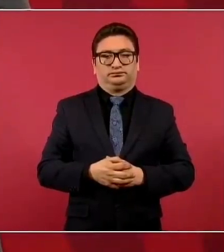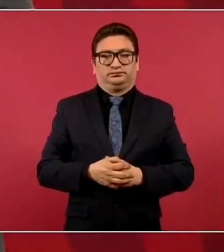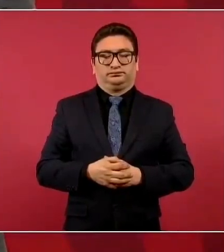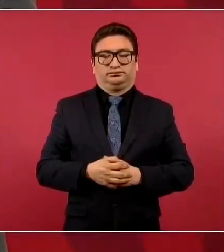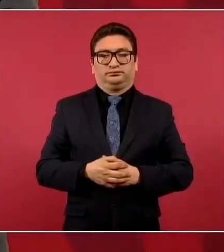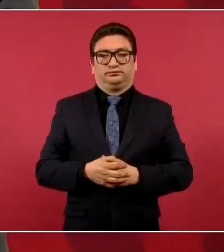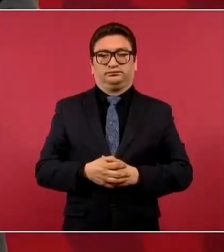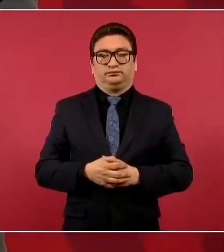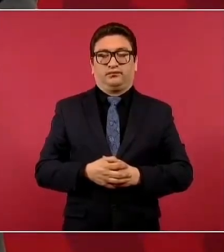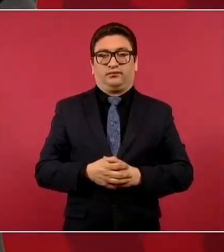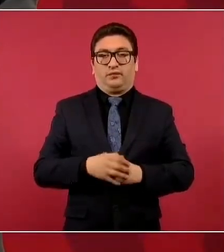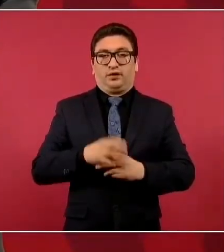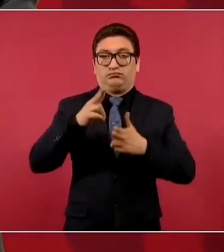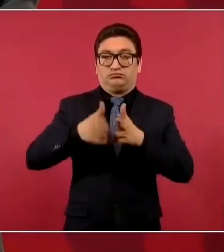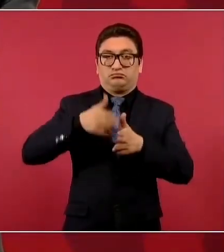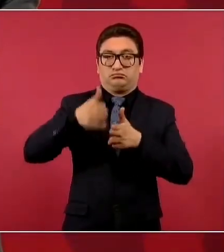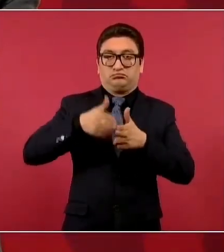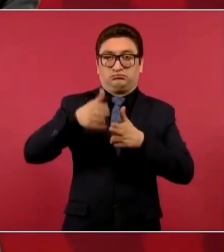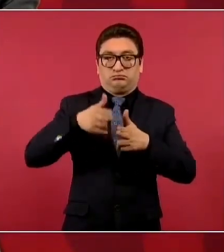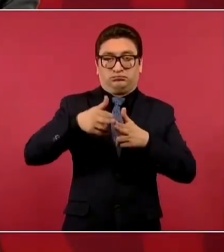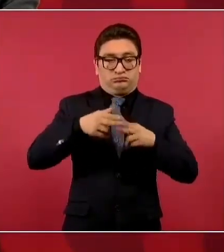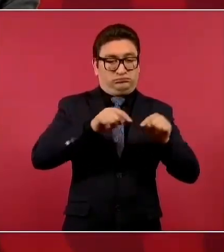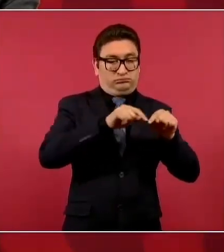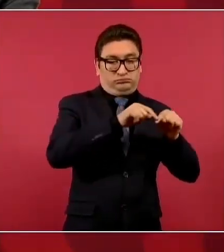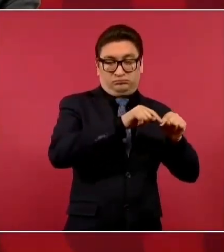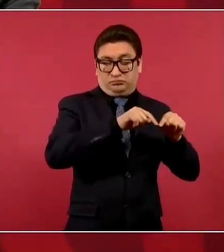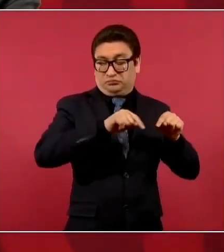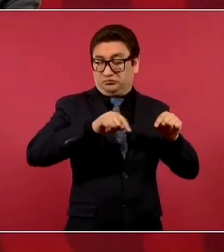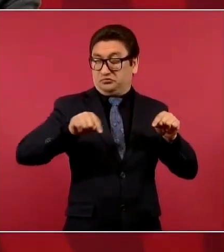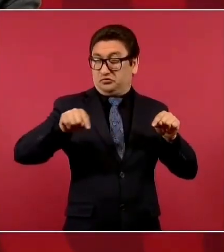toda la ruta del Tren Maya